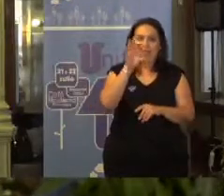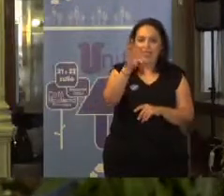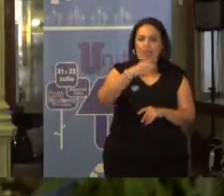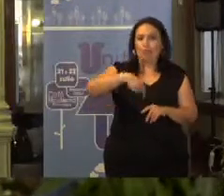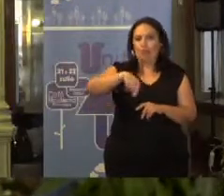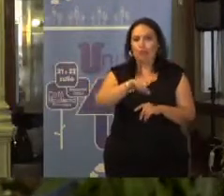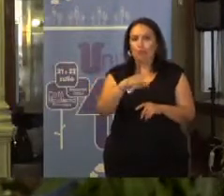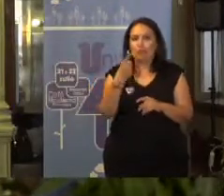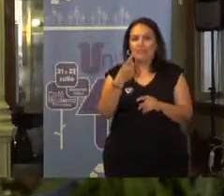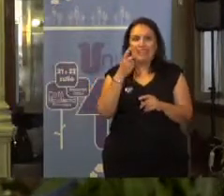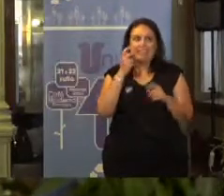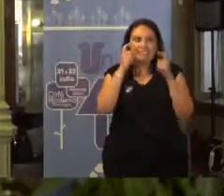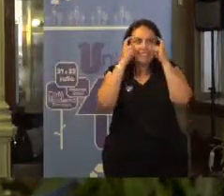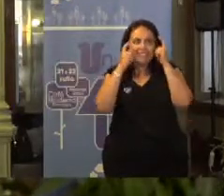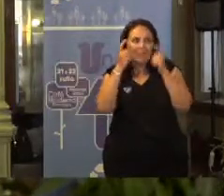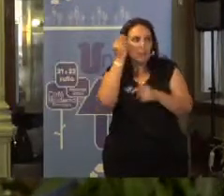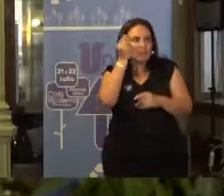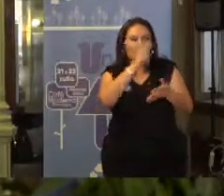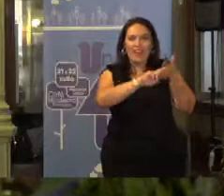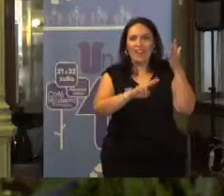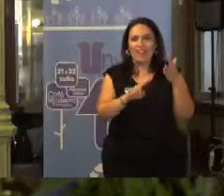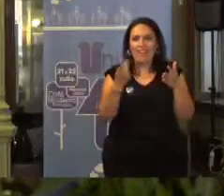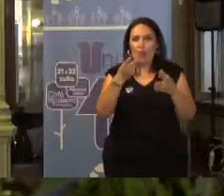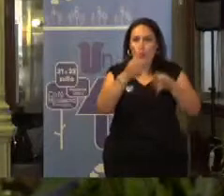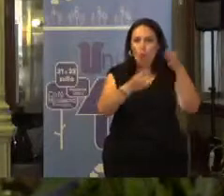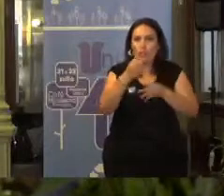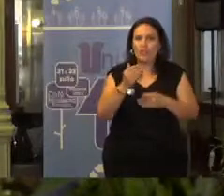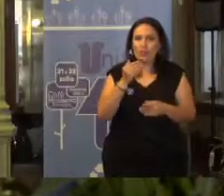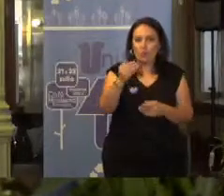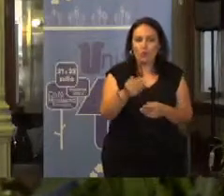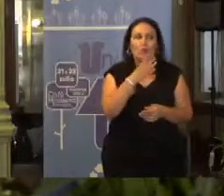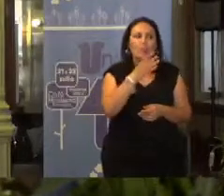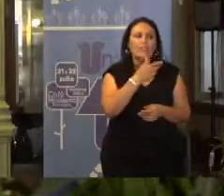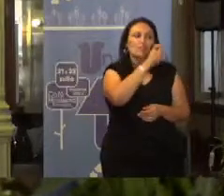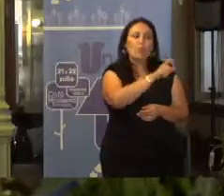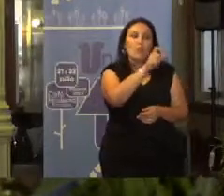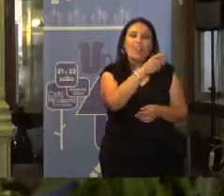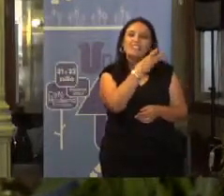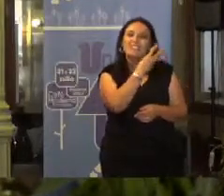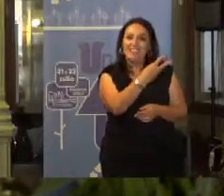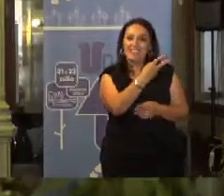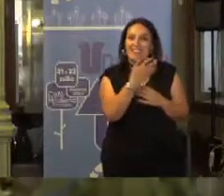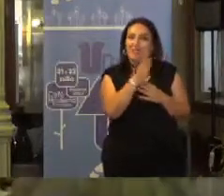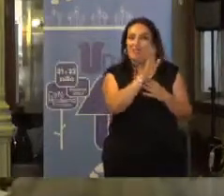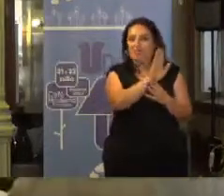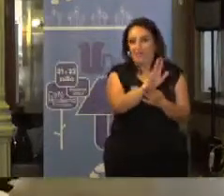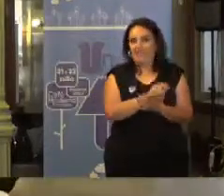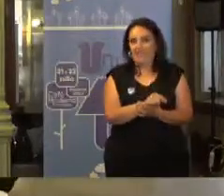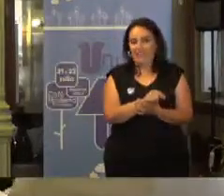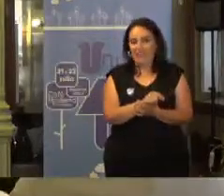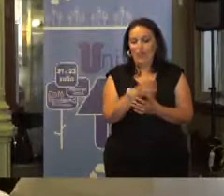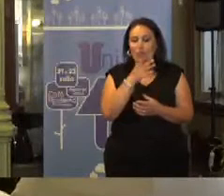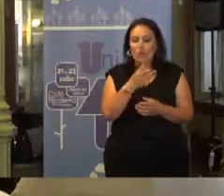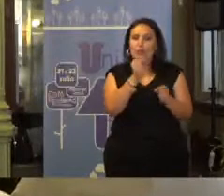de pensar unha Galicia do futuro xusta. Polo tanto, temos hoxe aquí a tres mulleres que representan iso, porque esa tarefa tan grande de